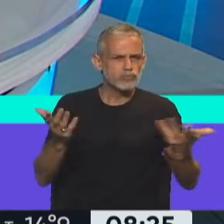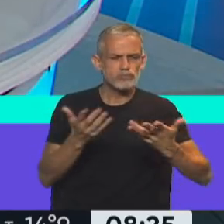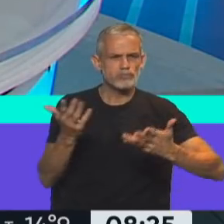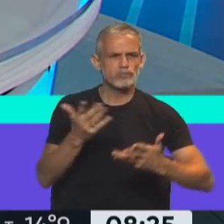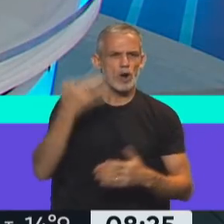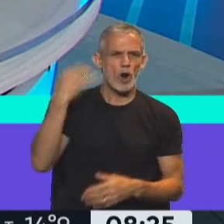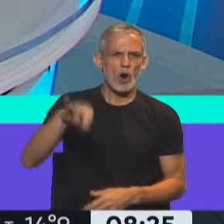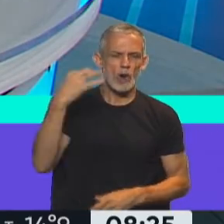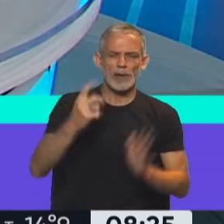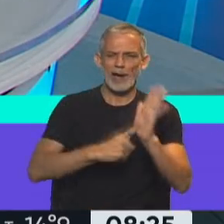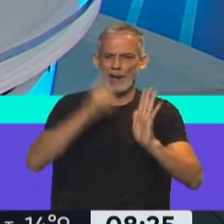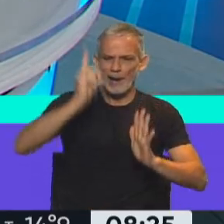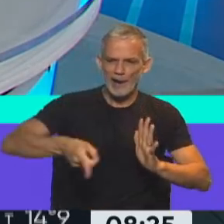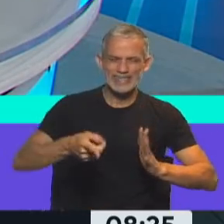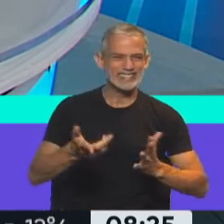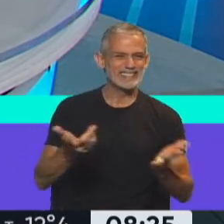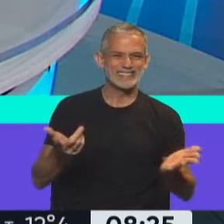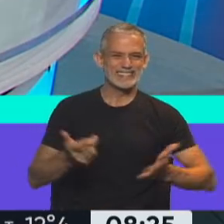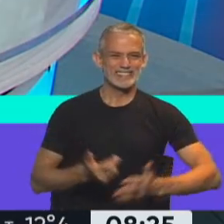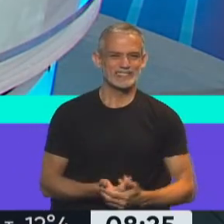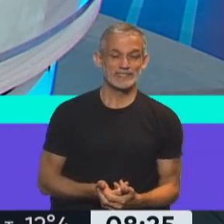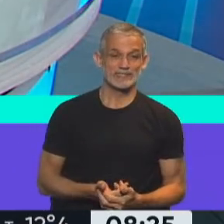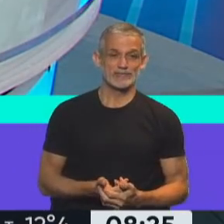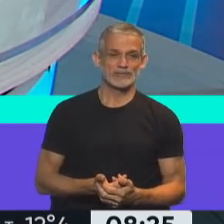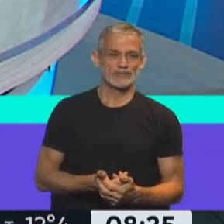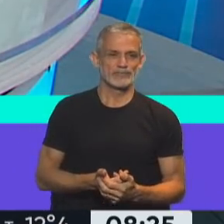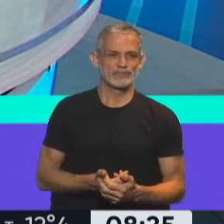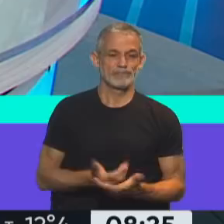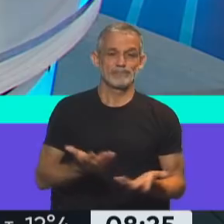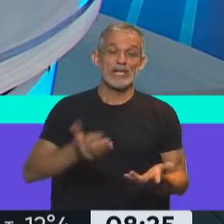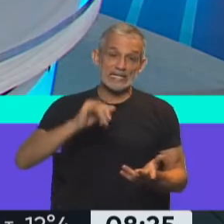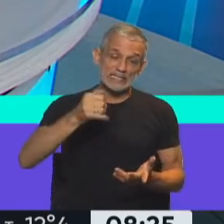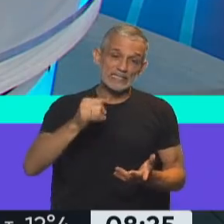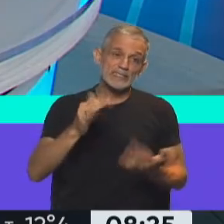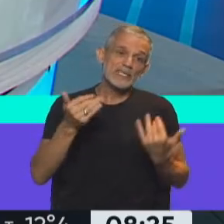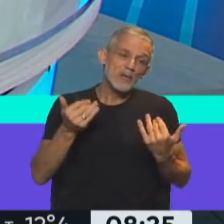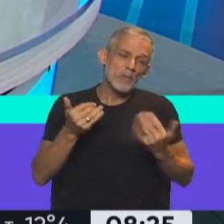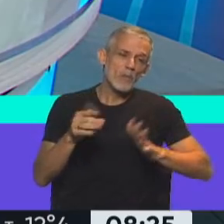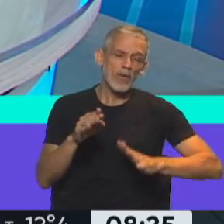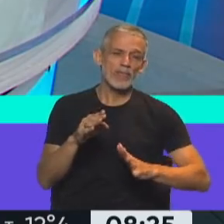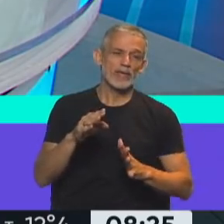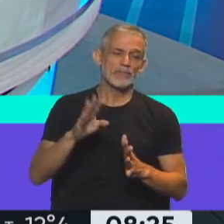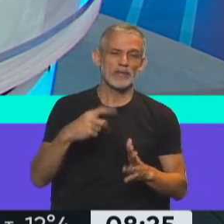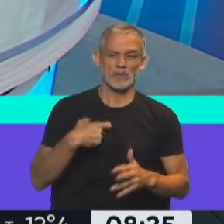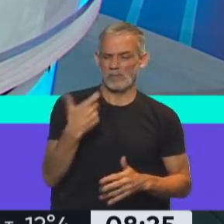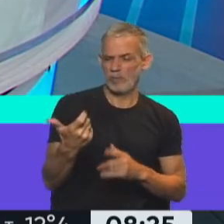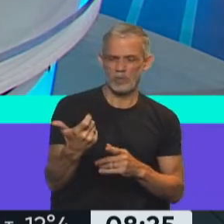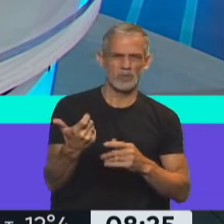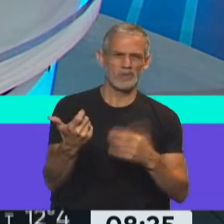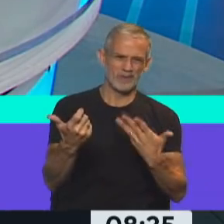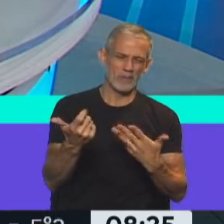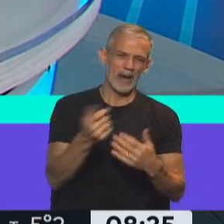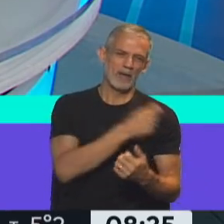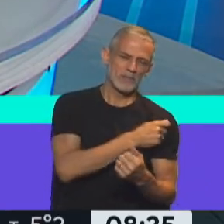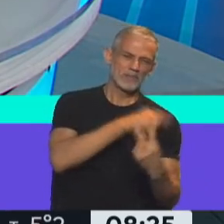poner la obligatoriedad de la vacuna, ¿no? Sí han podido establecer pases sanitarios o